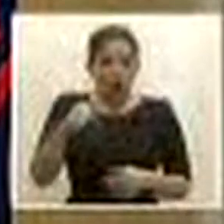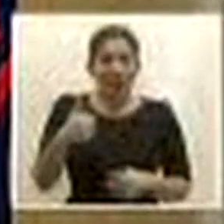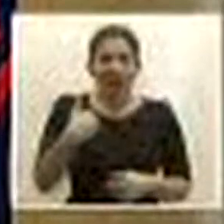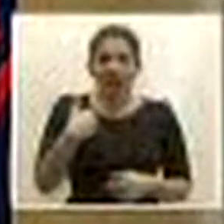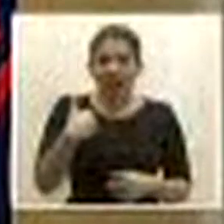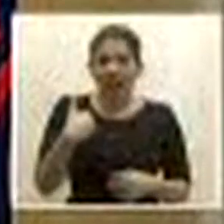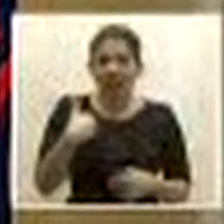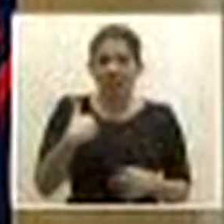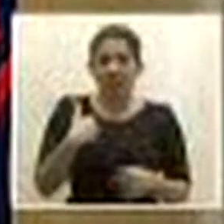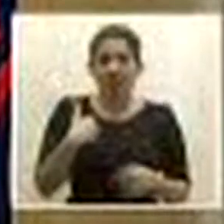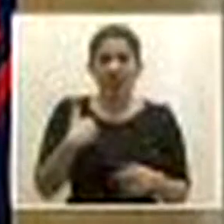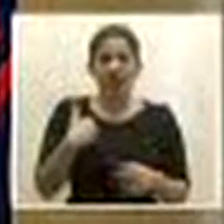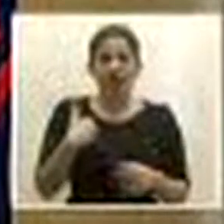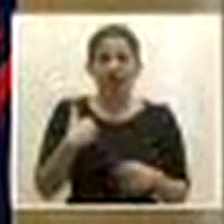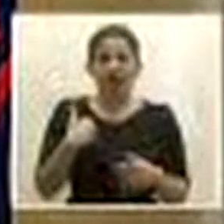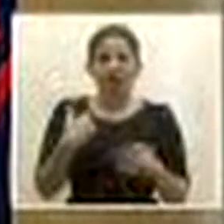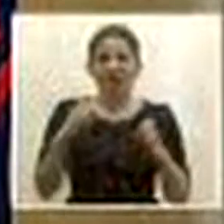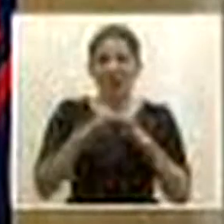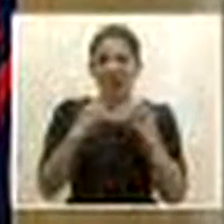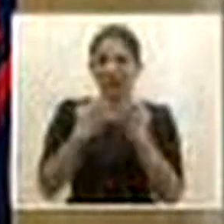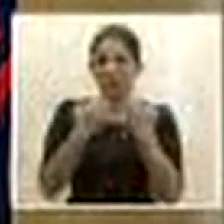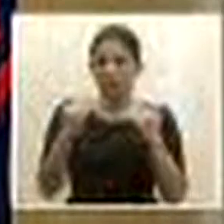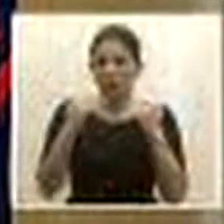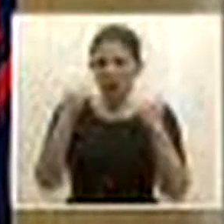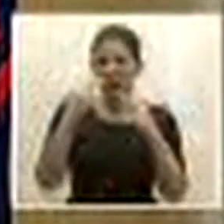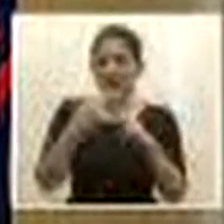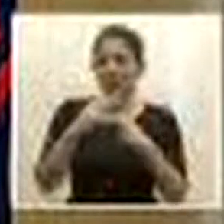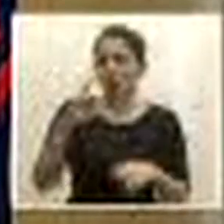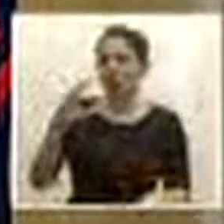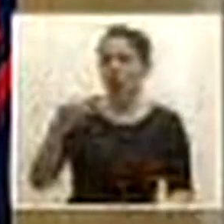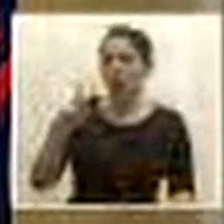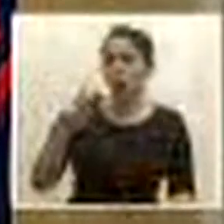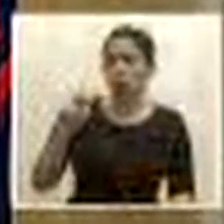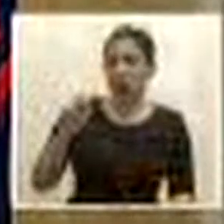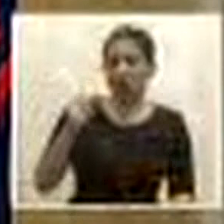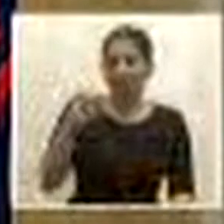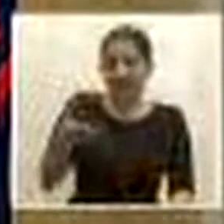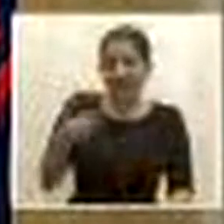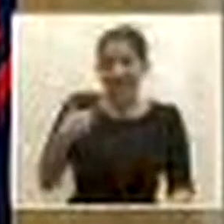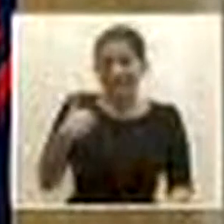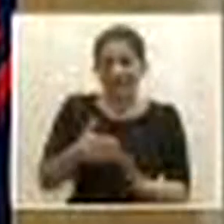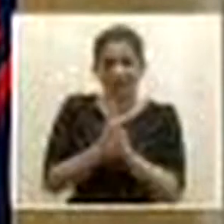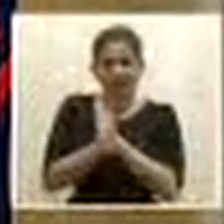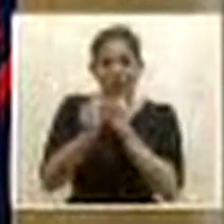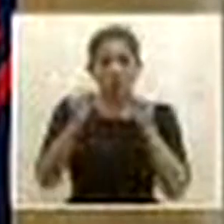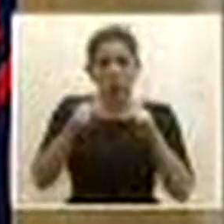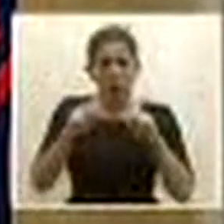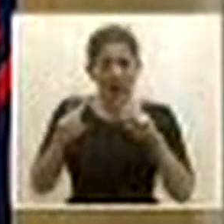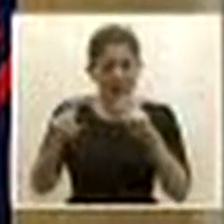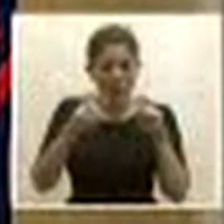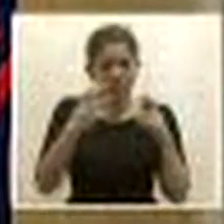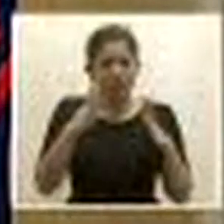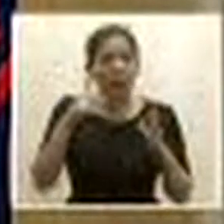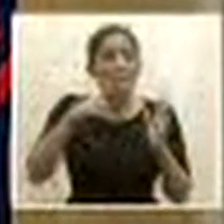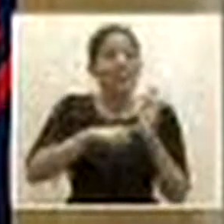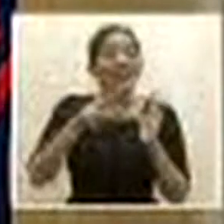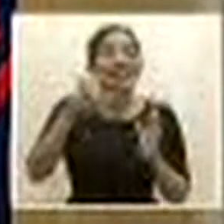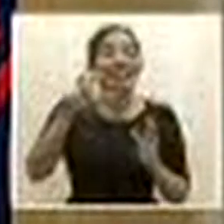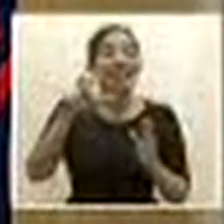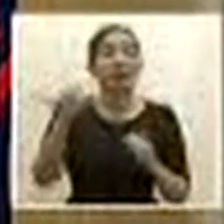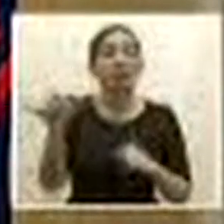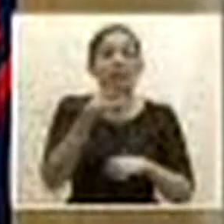un gran equipo que se llama COVAS, que tiene la capacidad de analizar más o menos 1.300